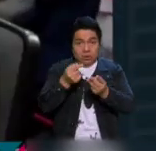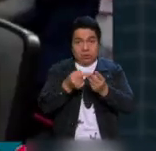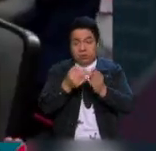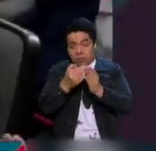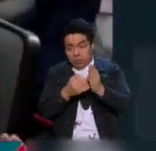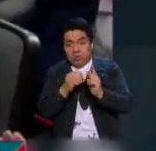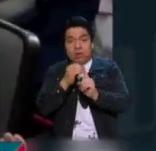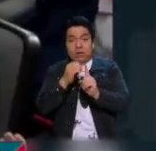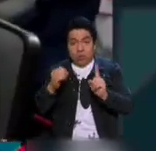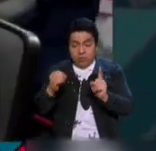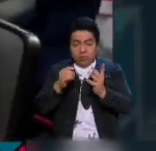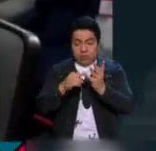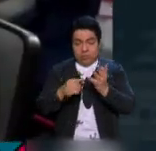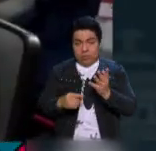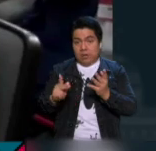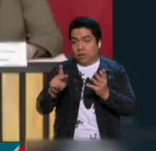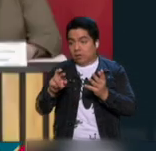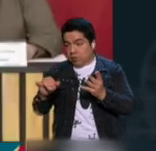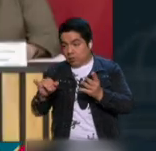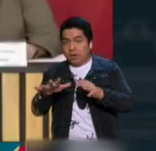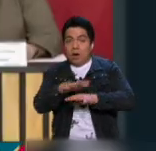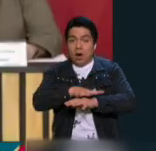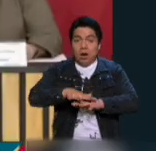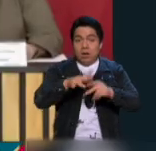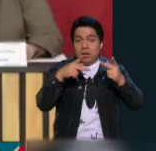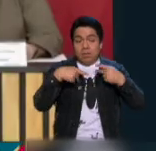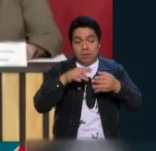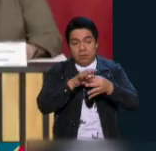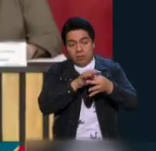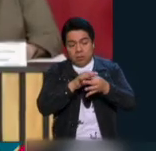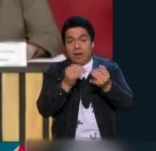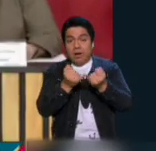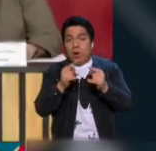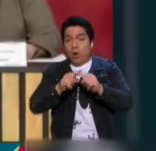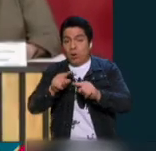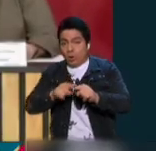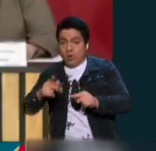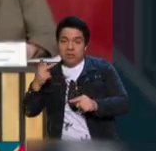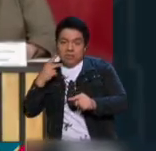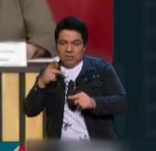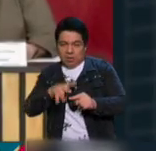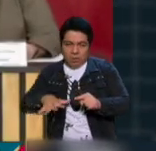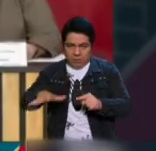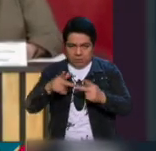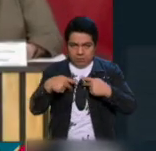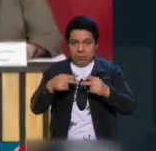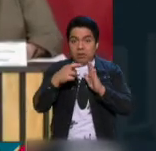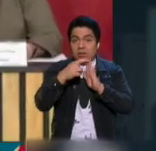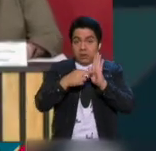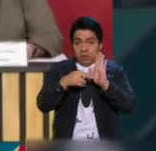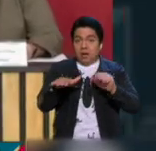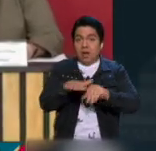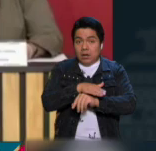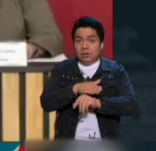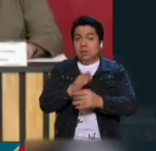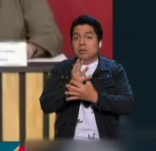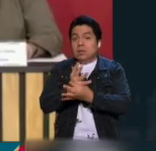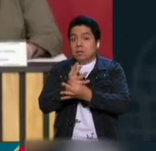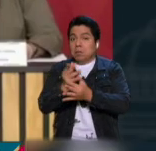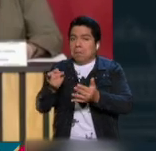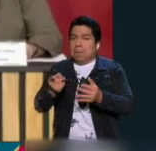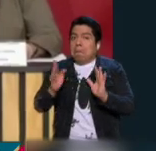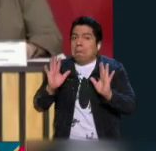la organización y la relación del partido con la sociedad y con los actores políticos. También aseguró que con esta reforma lograrán ser una